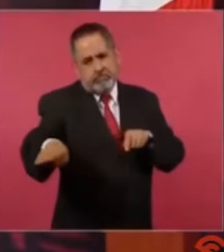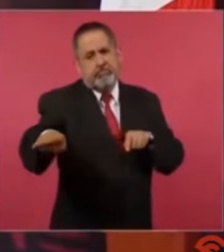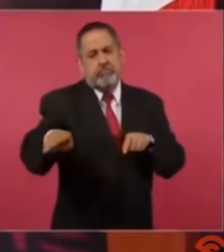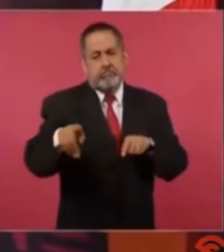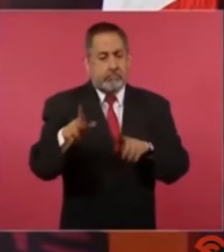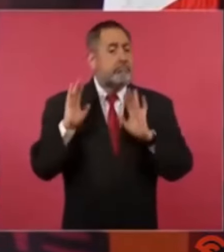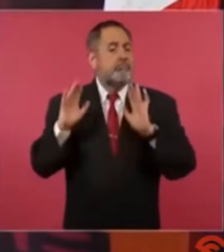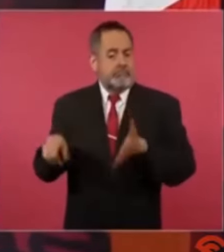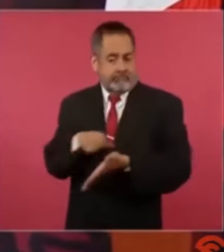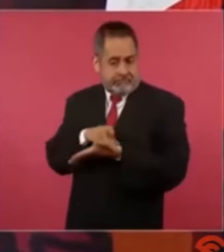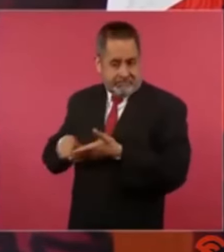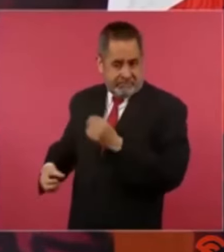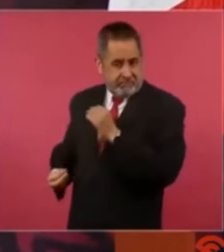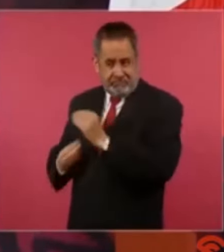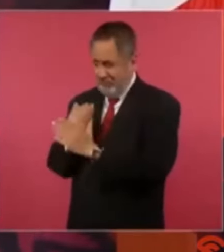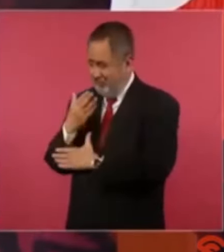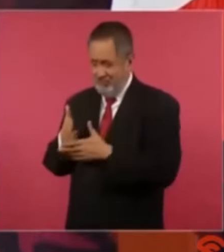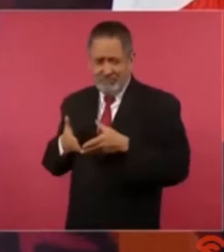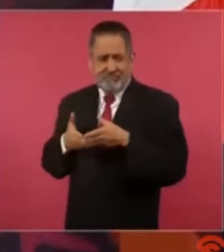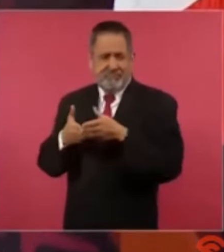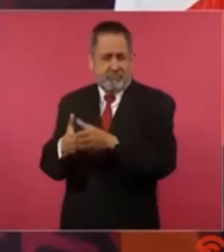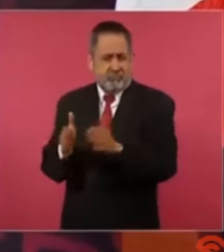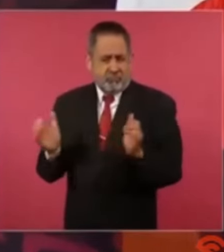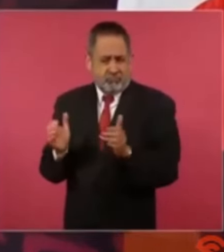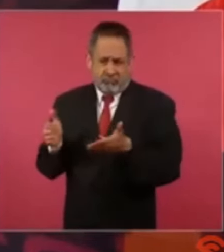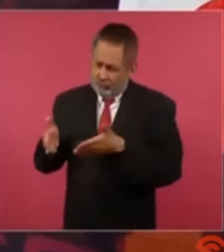se compraron nuevos,